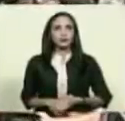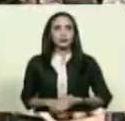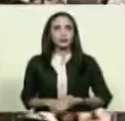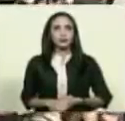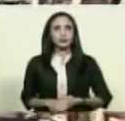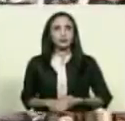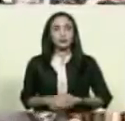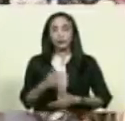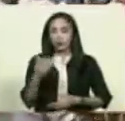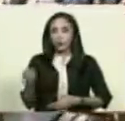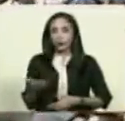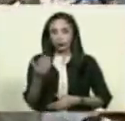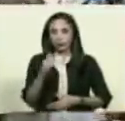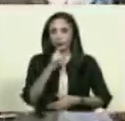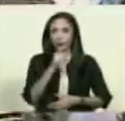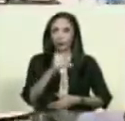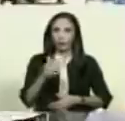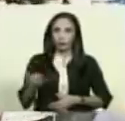Miren, esto es importante.